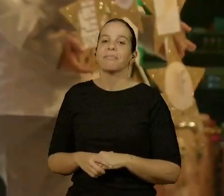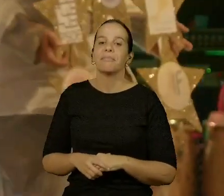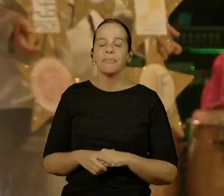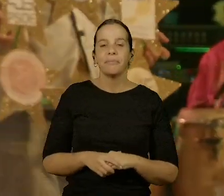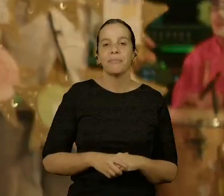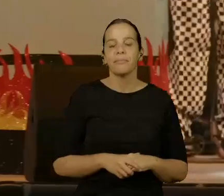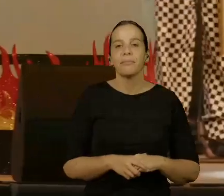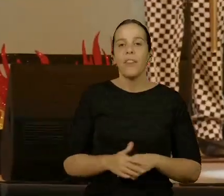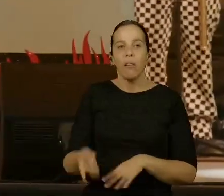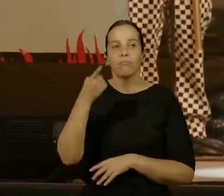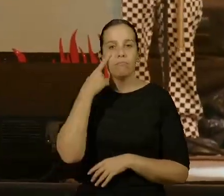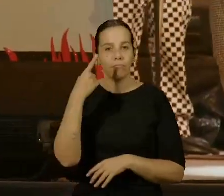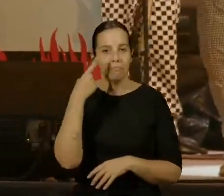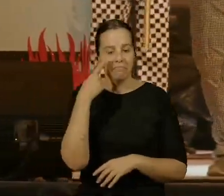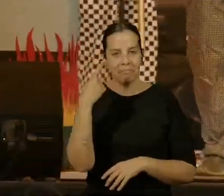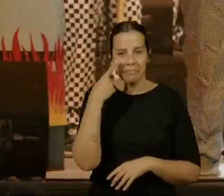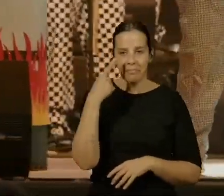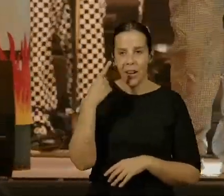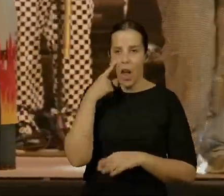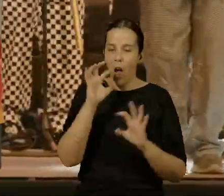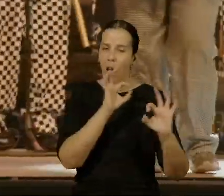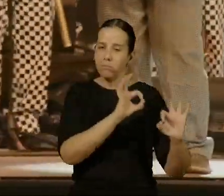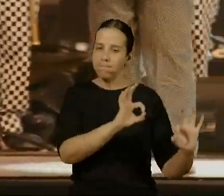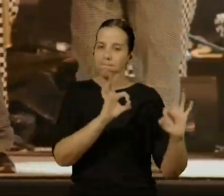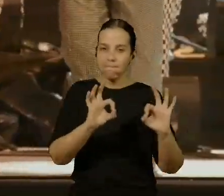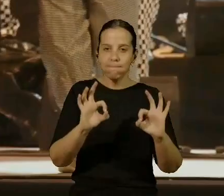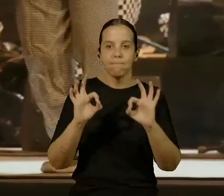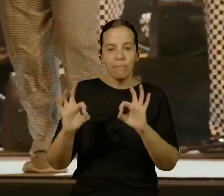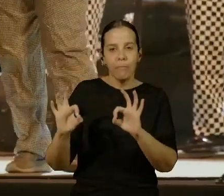Y ya ve preparar.